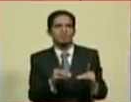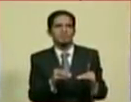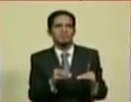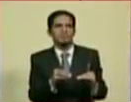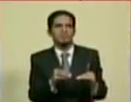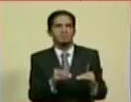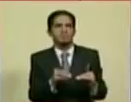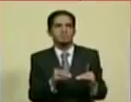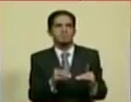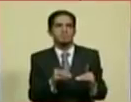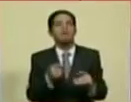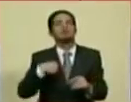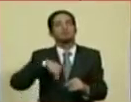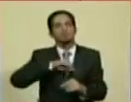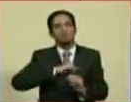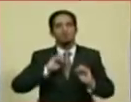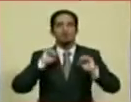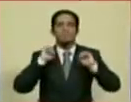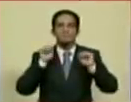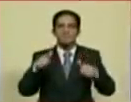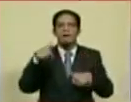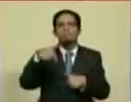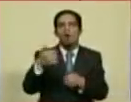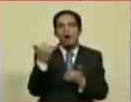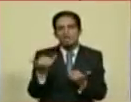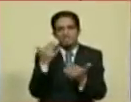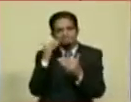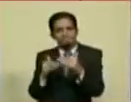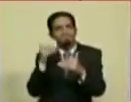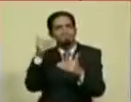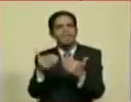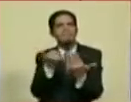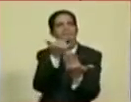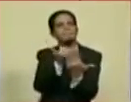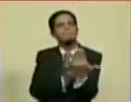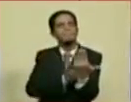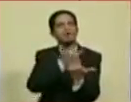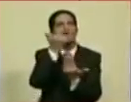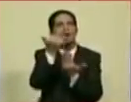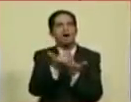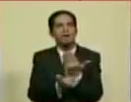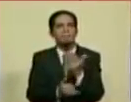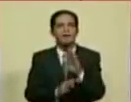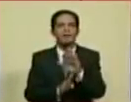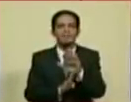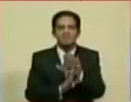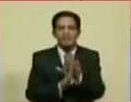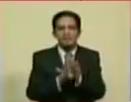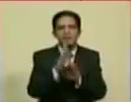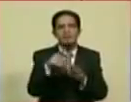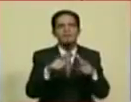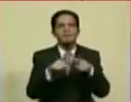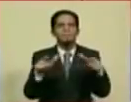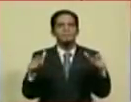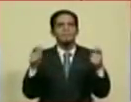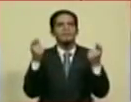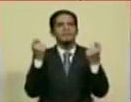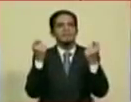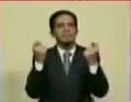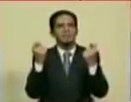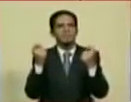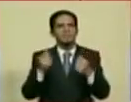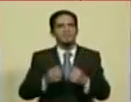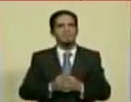vamos a iniciar en esta etapa del programa de recuperación, crecimiento y